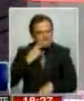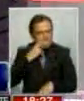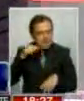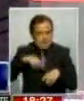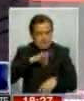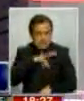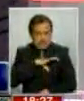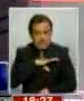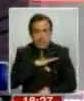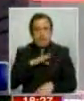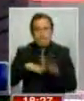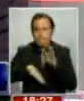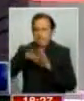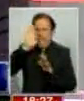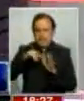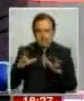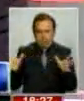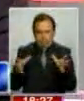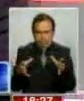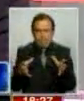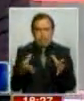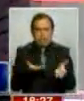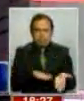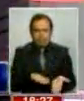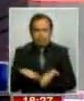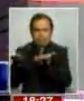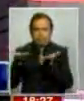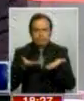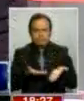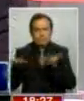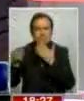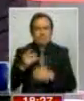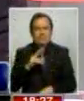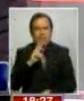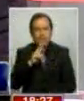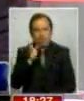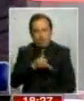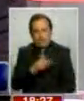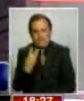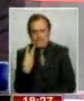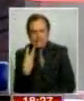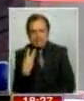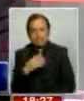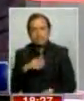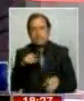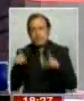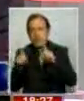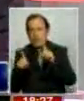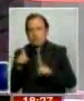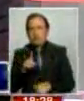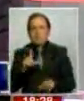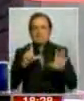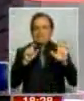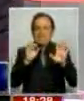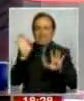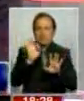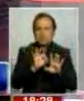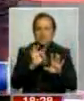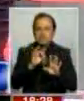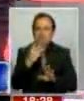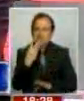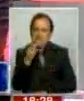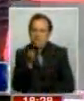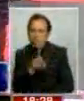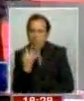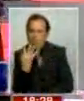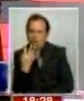mayoría, digamos, se exporta. Hemos dicho, digamos, casi dos tercios, algunos hablan de un 70%, algunos hablan de tres cuartos, pero una